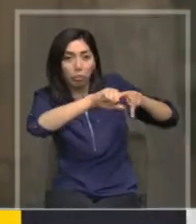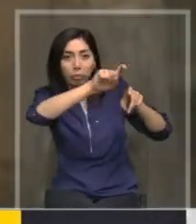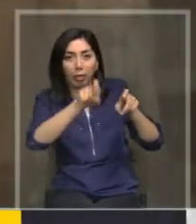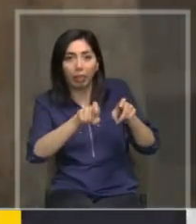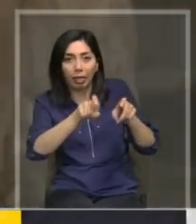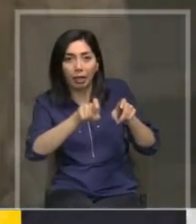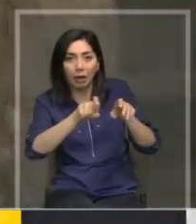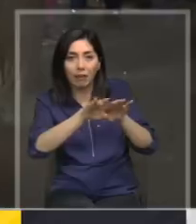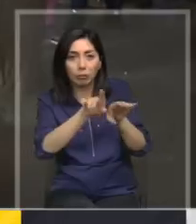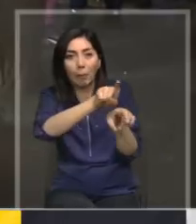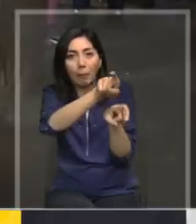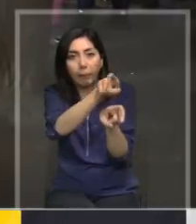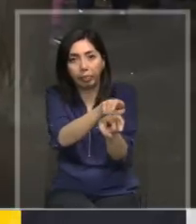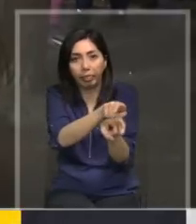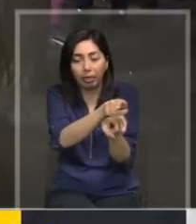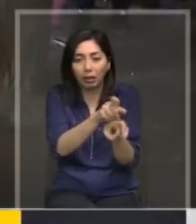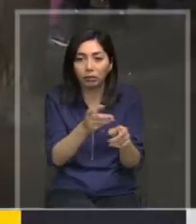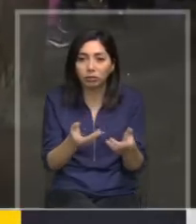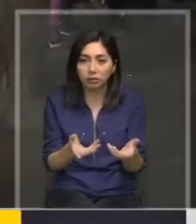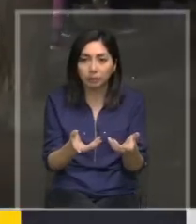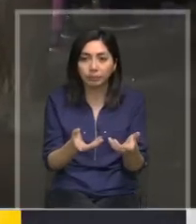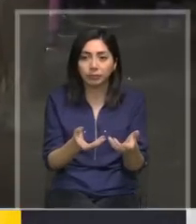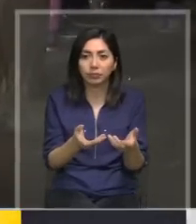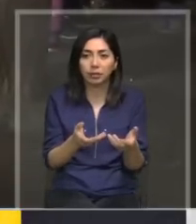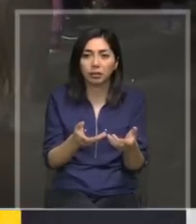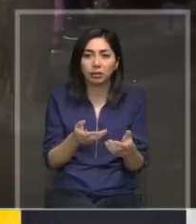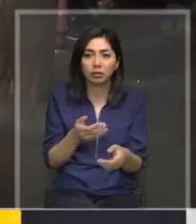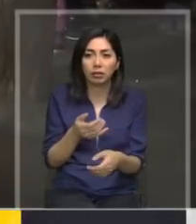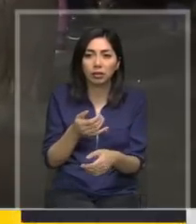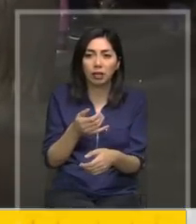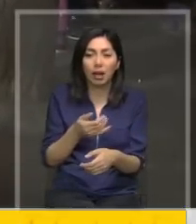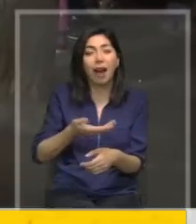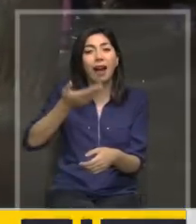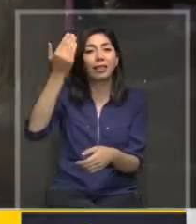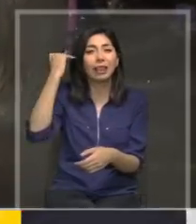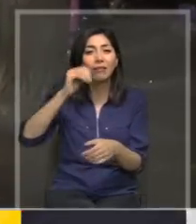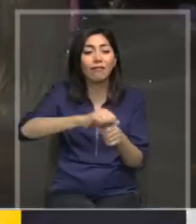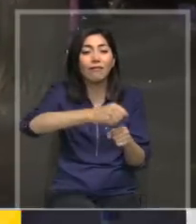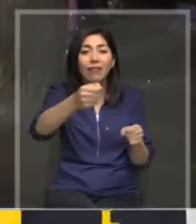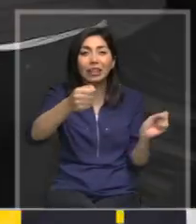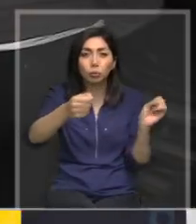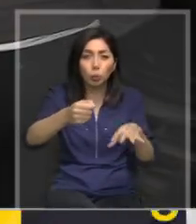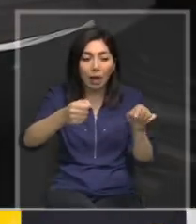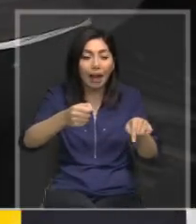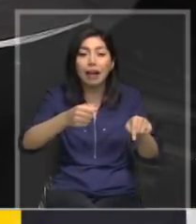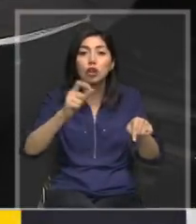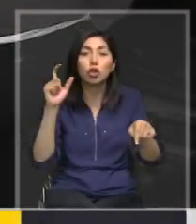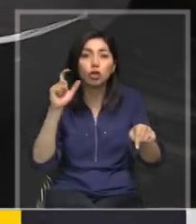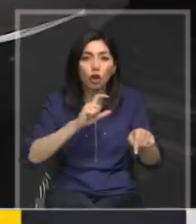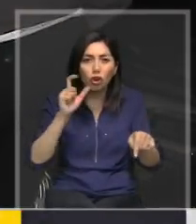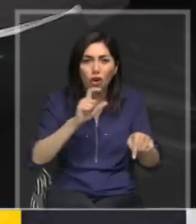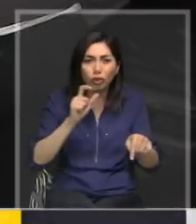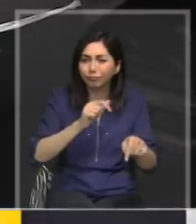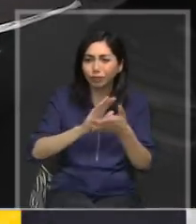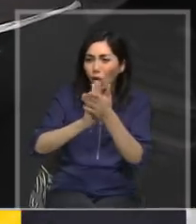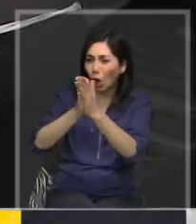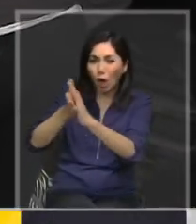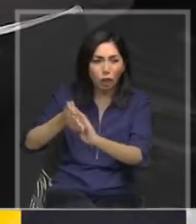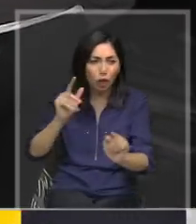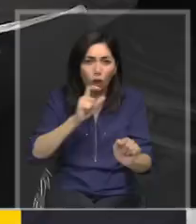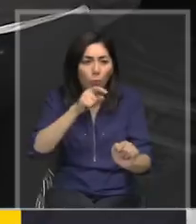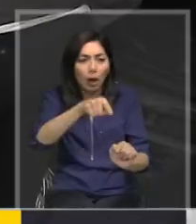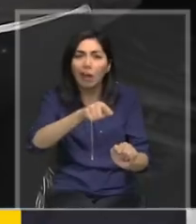Y los basureros que nos dieron hace tiempo, hace años atrás, son rojos. Y todos tenemos basureros rojos, o sea, pero este es